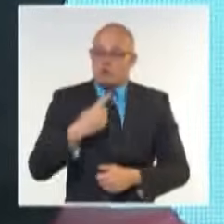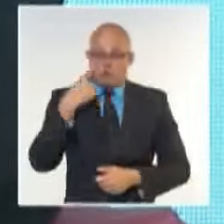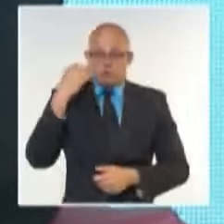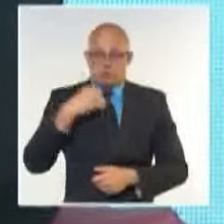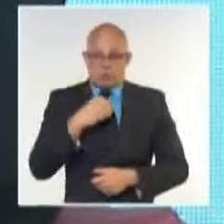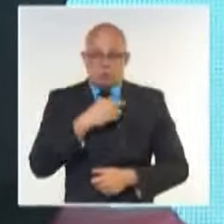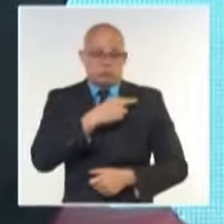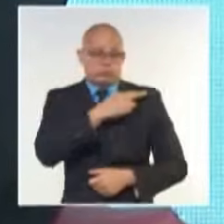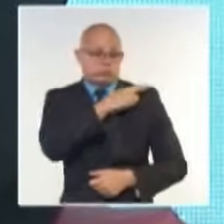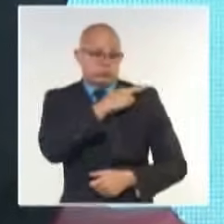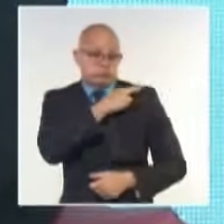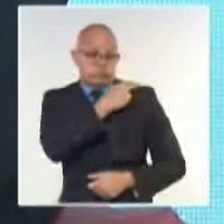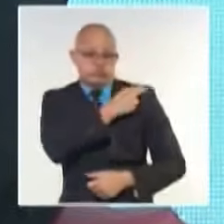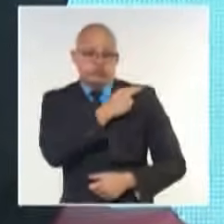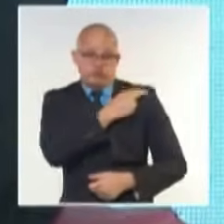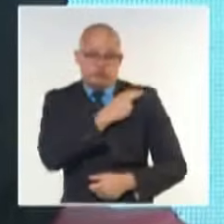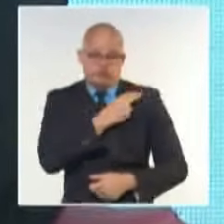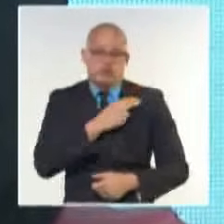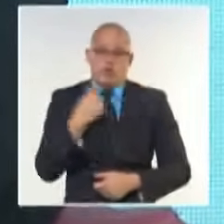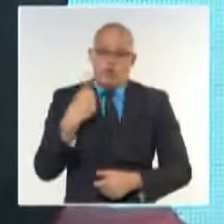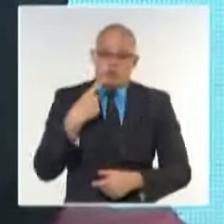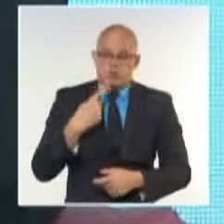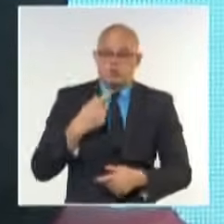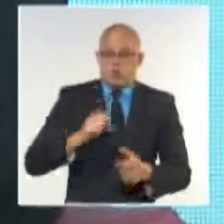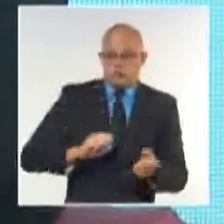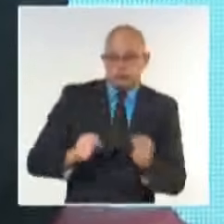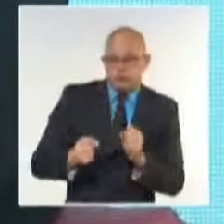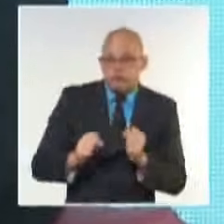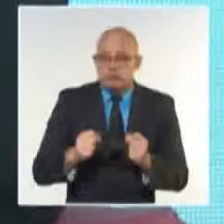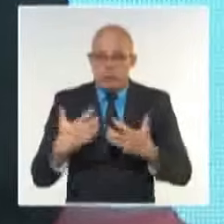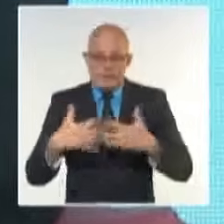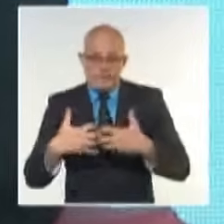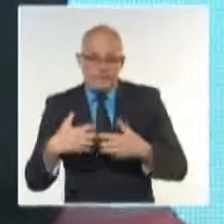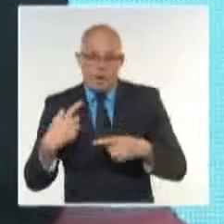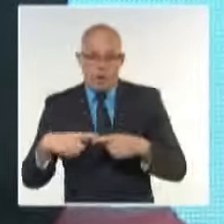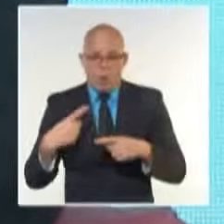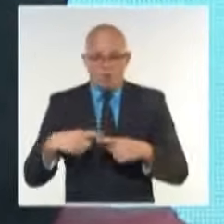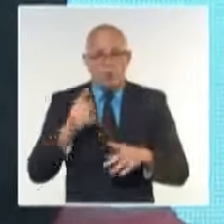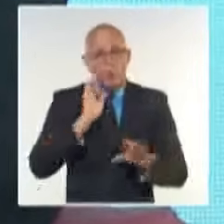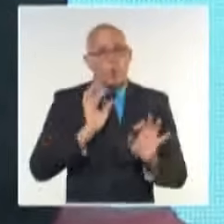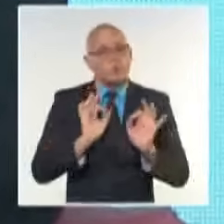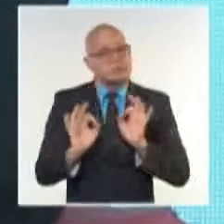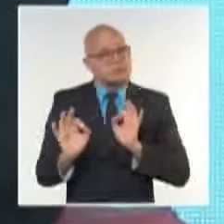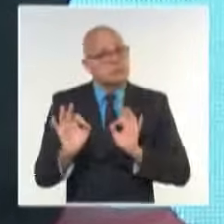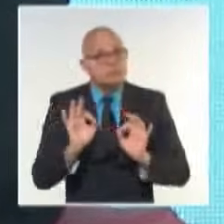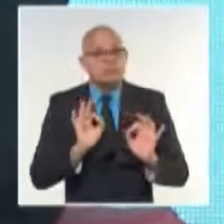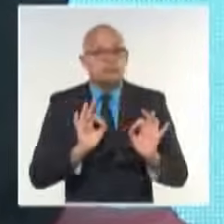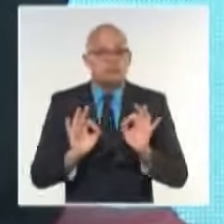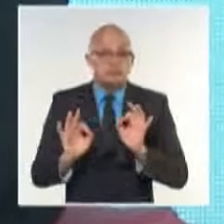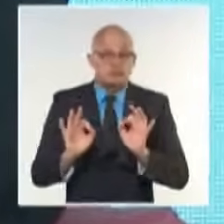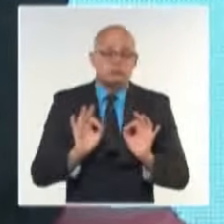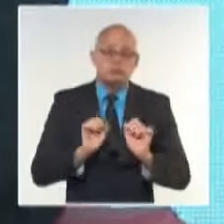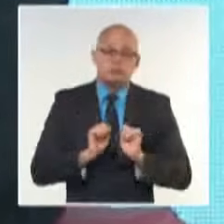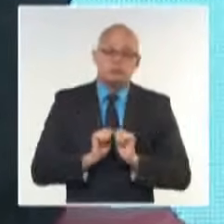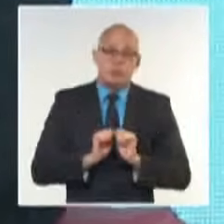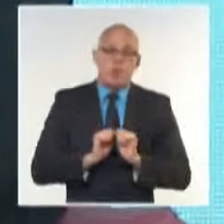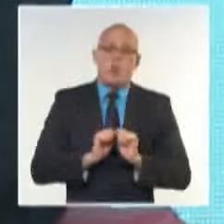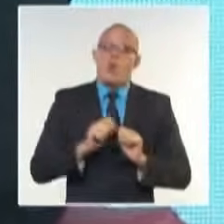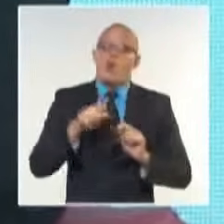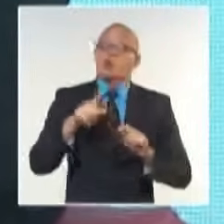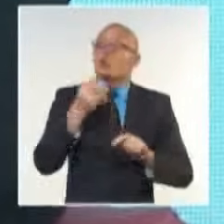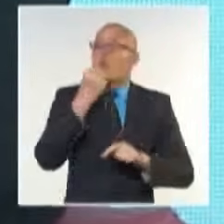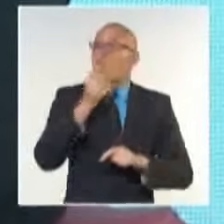pueblo, tenemos que tenerlo en cuenta en todo este tipo de relación. Tiene que primar más las decisiones colectivas que